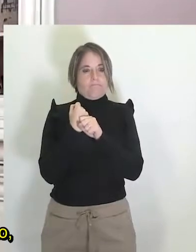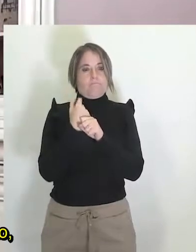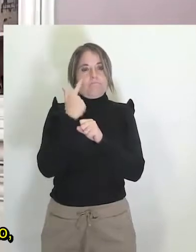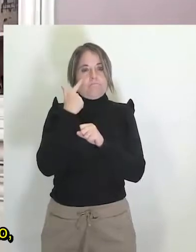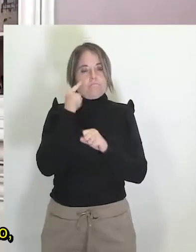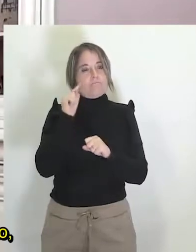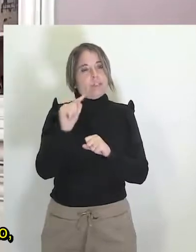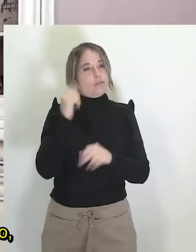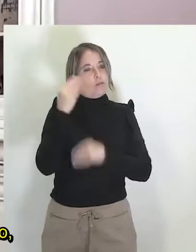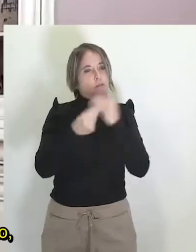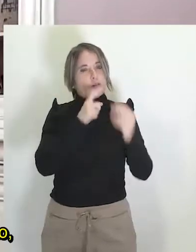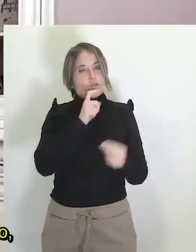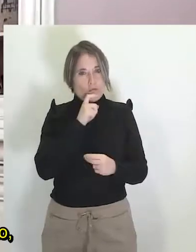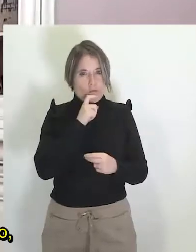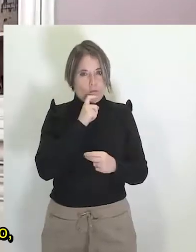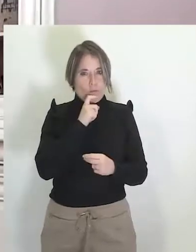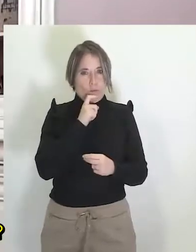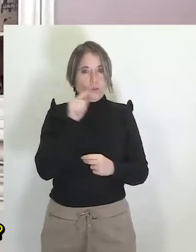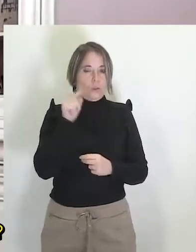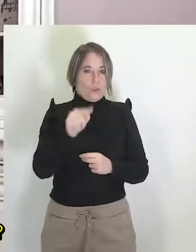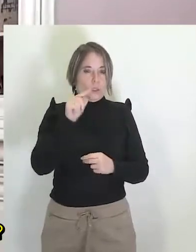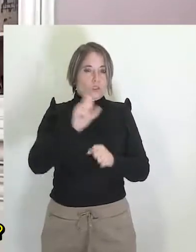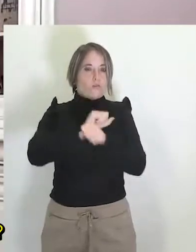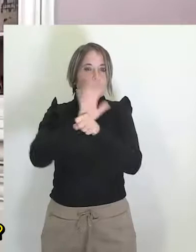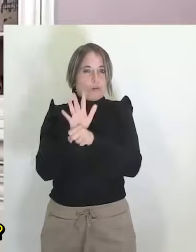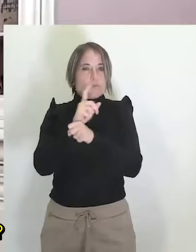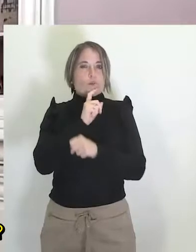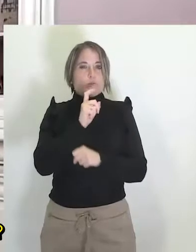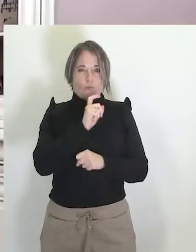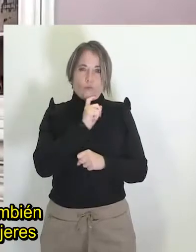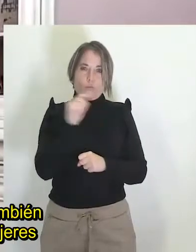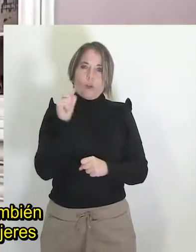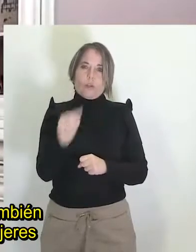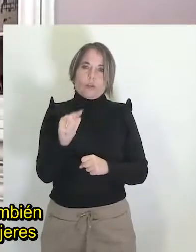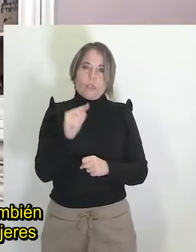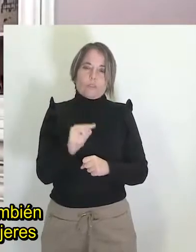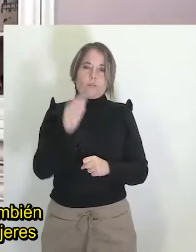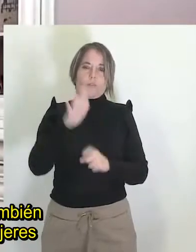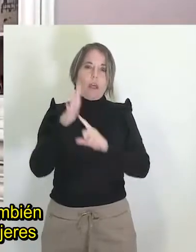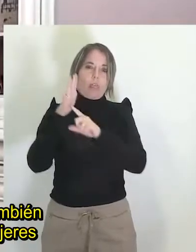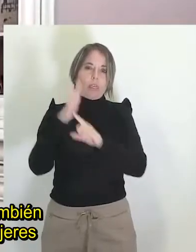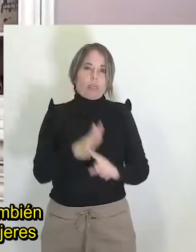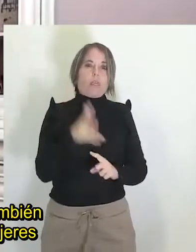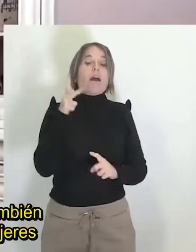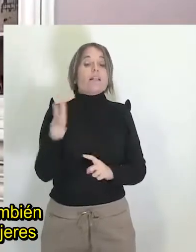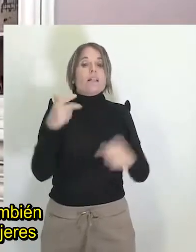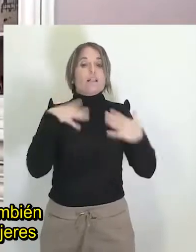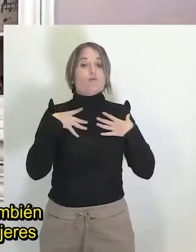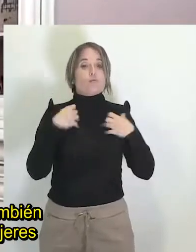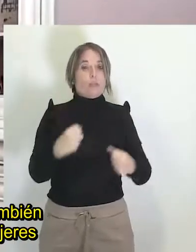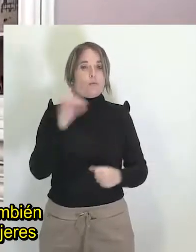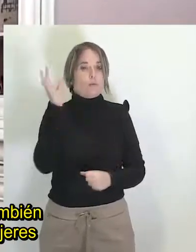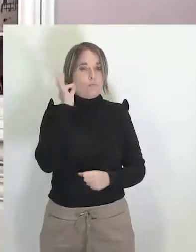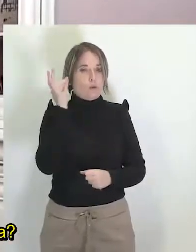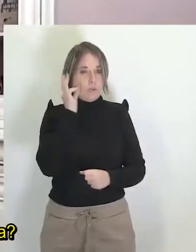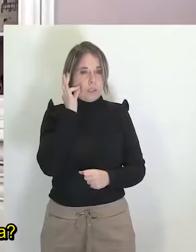¿Cómo sucede todo esto? ¿Cómo habéis vivido todo esto marcado por la COVID-19? ¿Cómo se ha visto mermada también el derecho a la salud de las